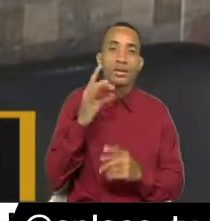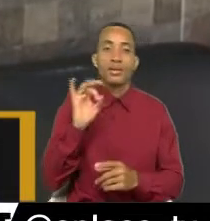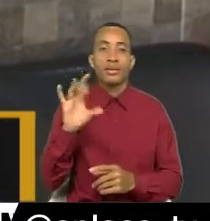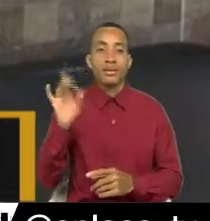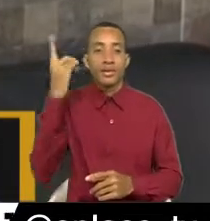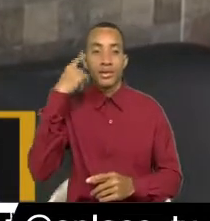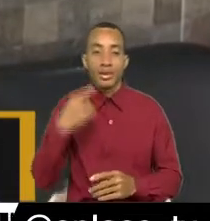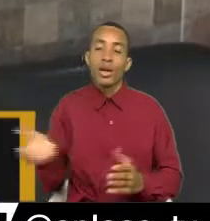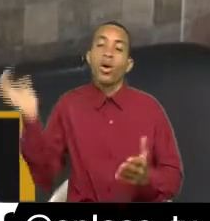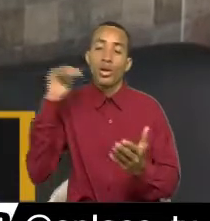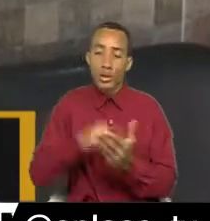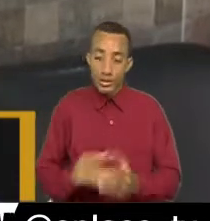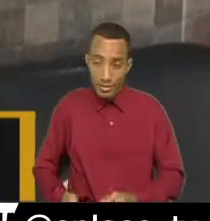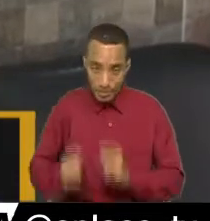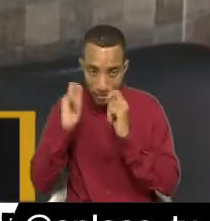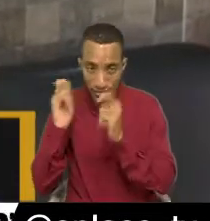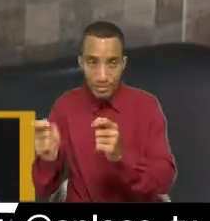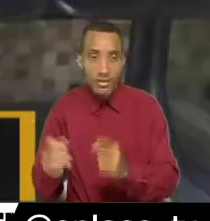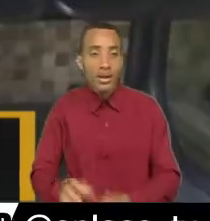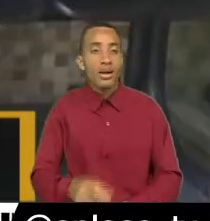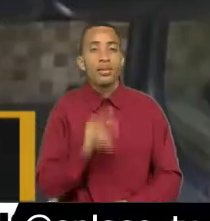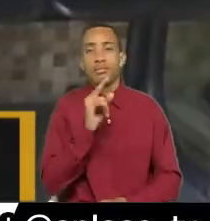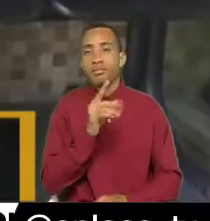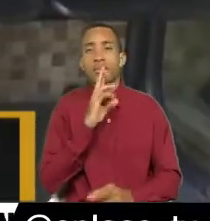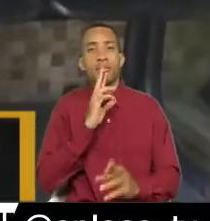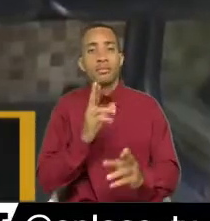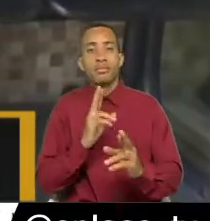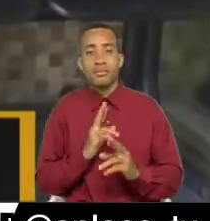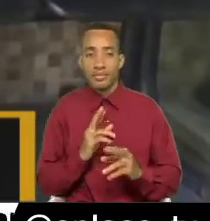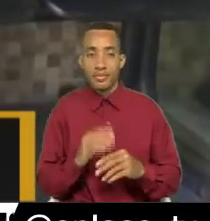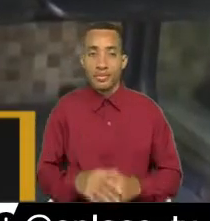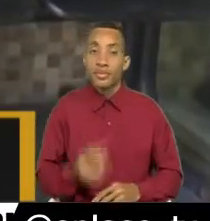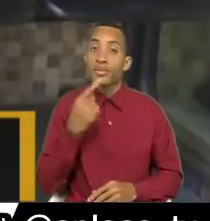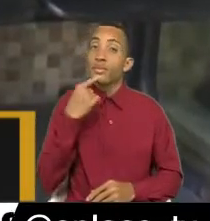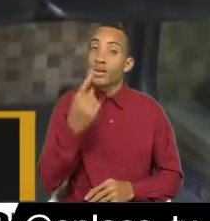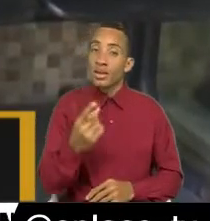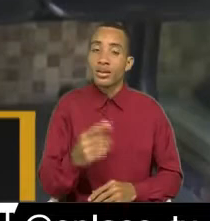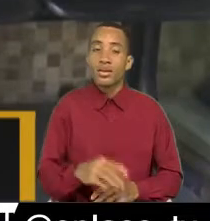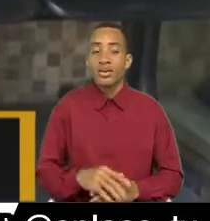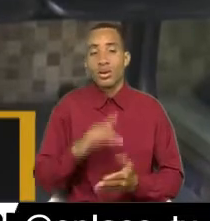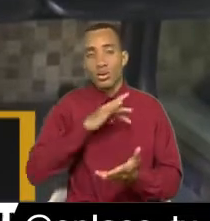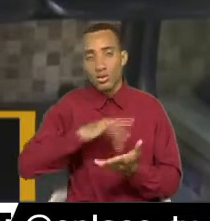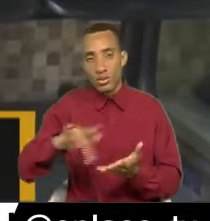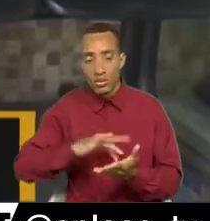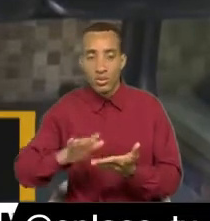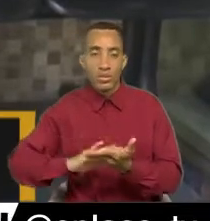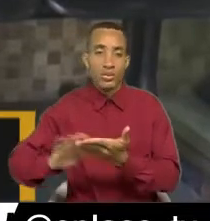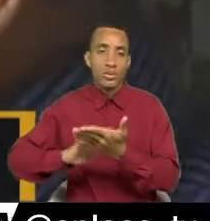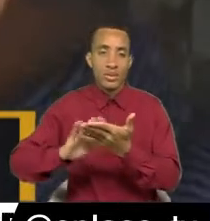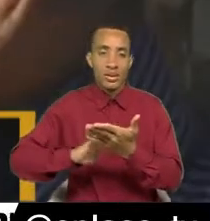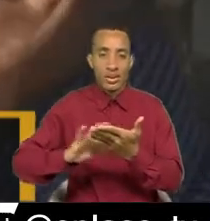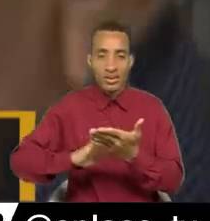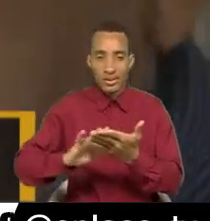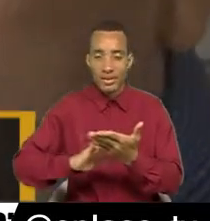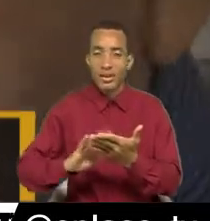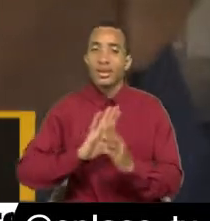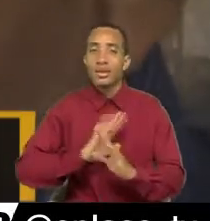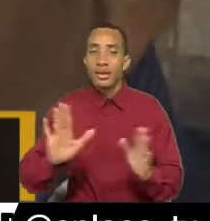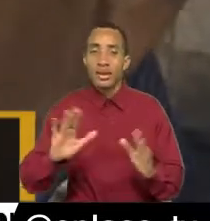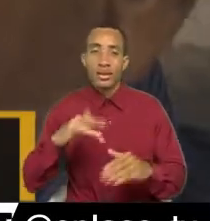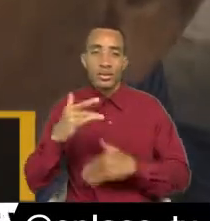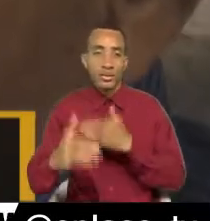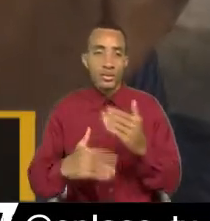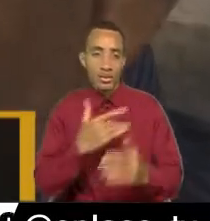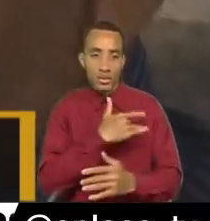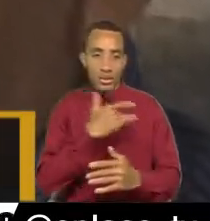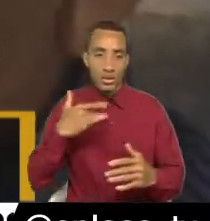de haberse pasado y no han contestado nada. Lo que pide este hombre es que le den pronta solución a esta problemática, ya que su salud se deteriora